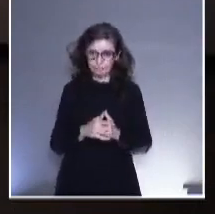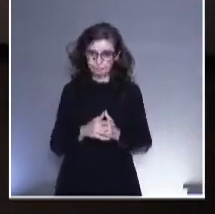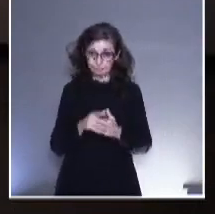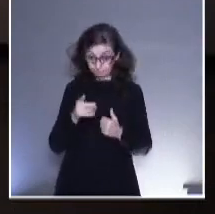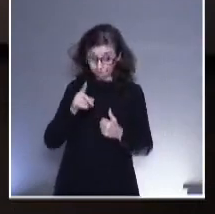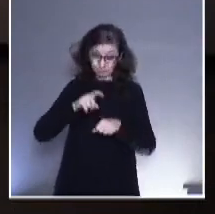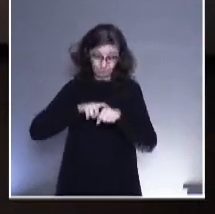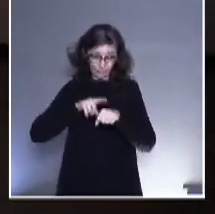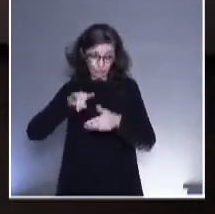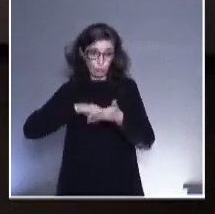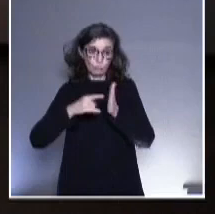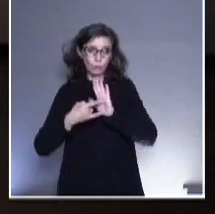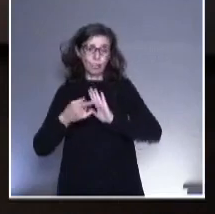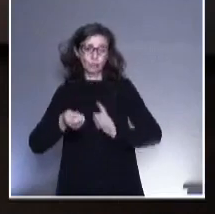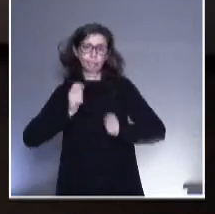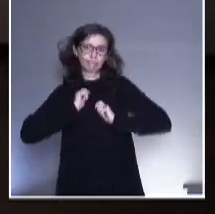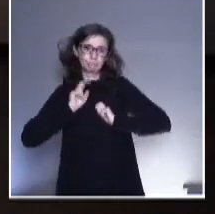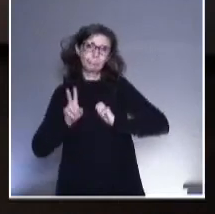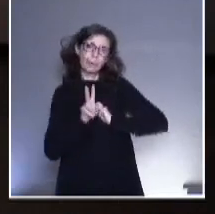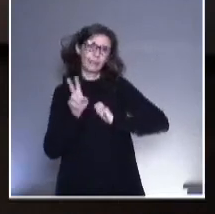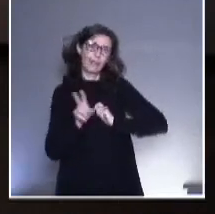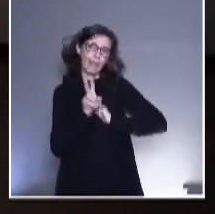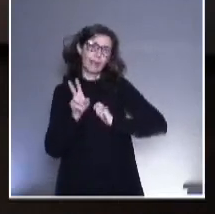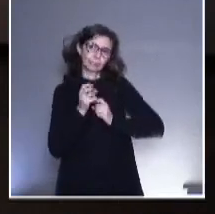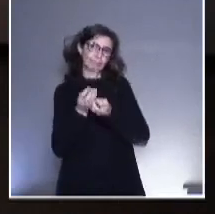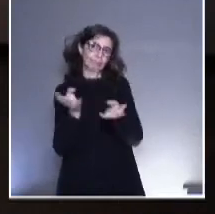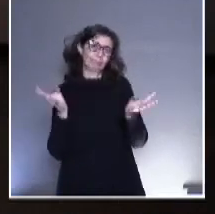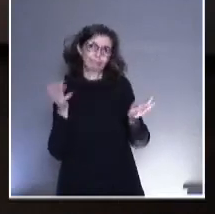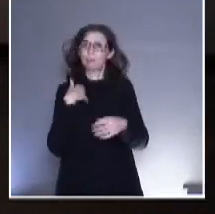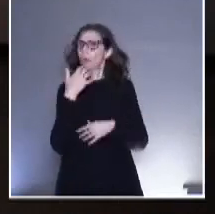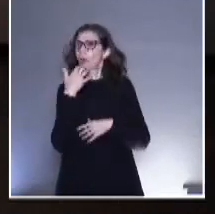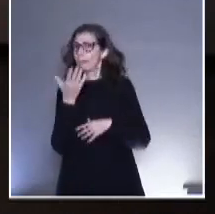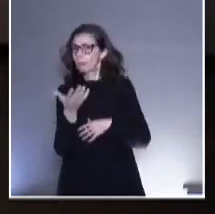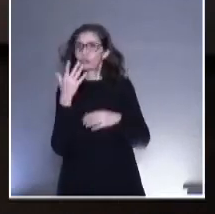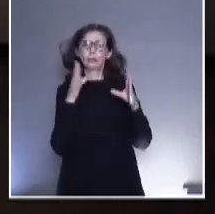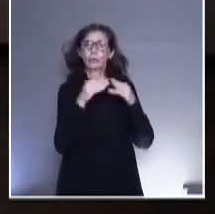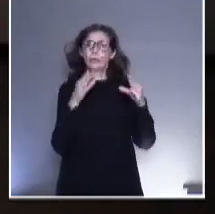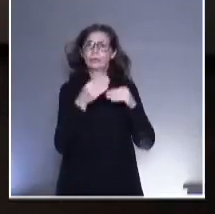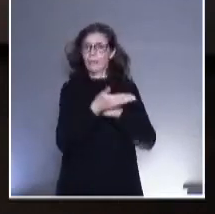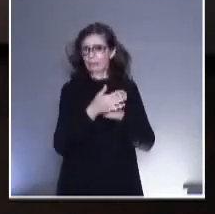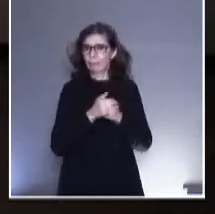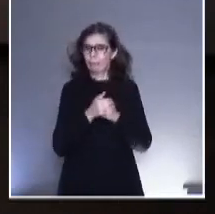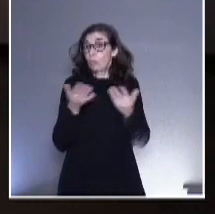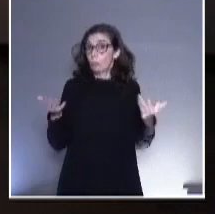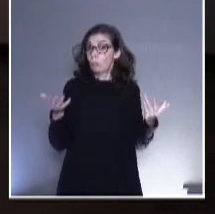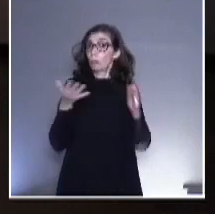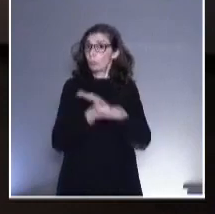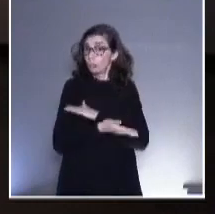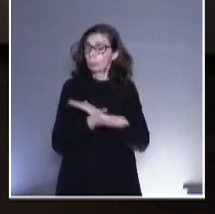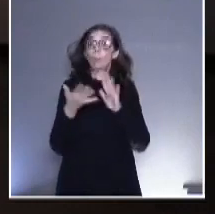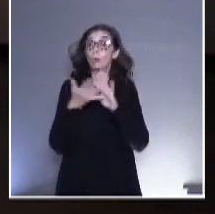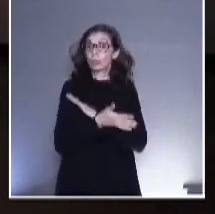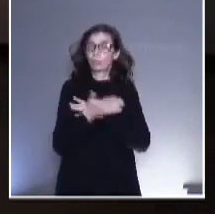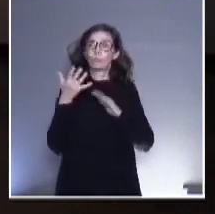proyectos reporta muchas ventajas para las instituciones implicadas, por ejemplo, para las universidades. ¿Por qué? Porque, como ha señalado